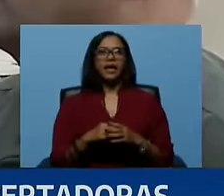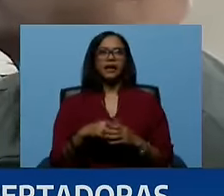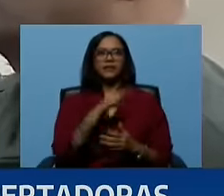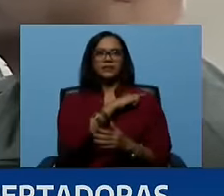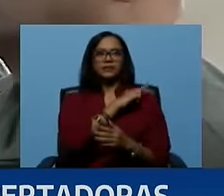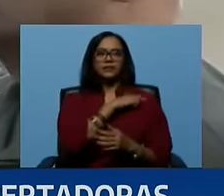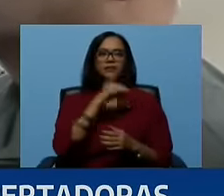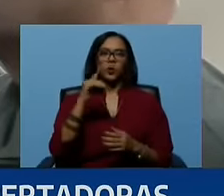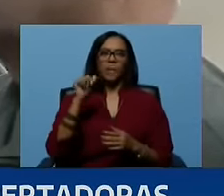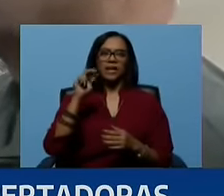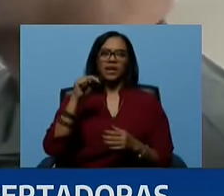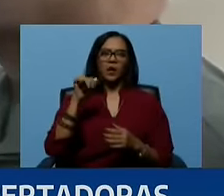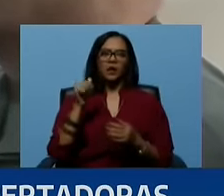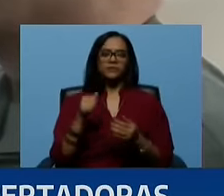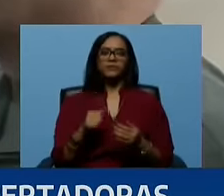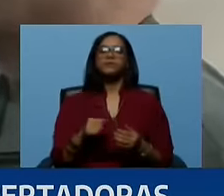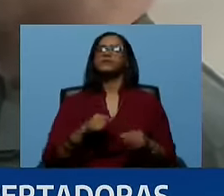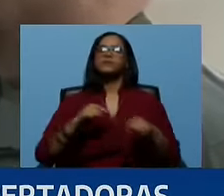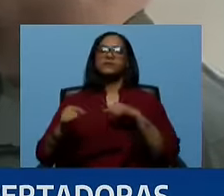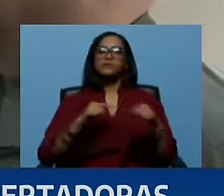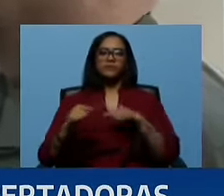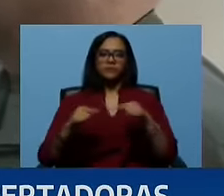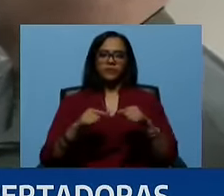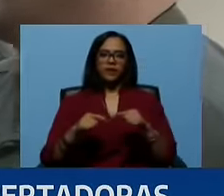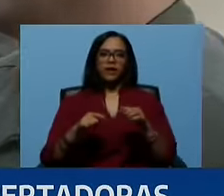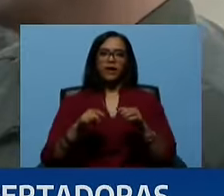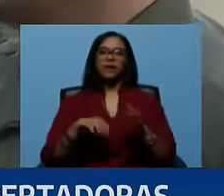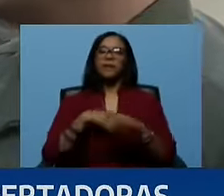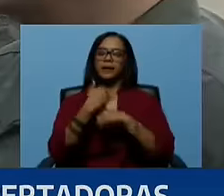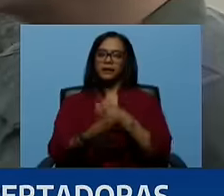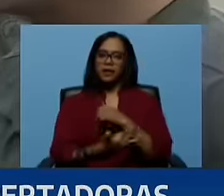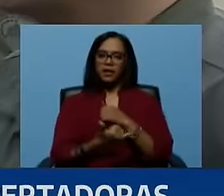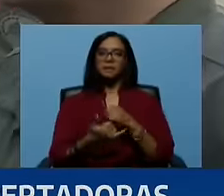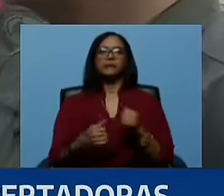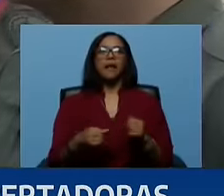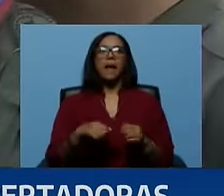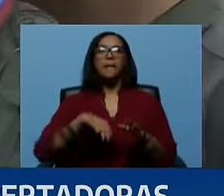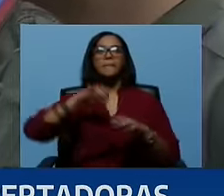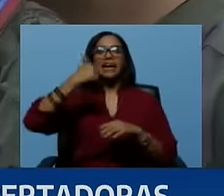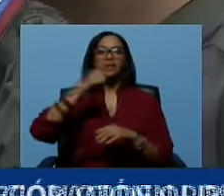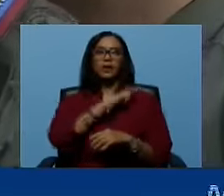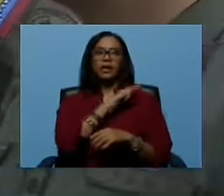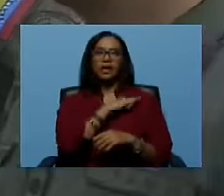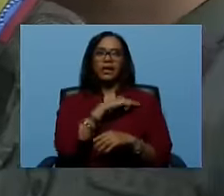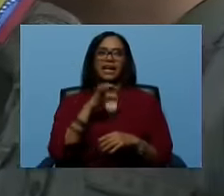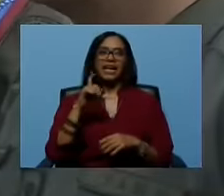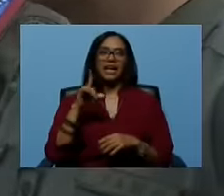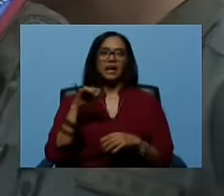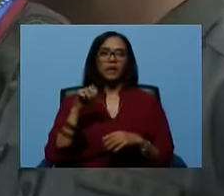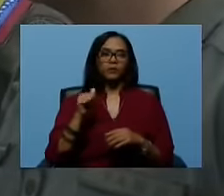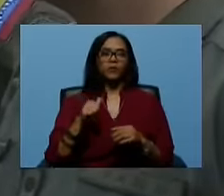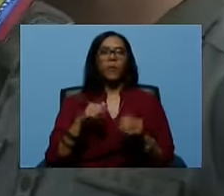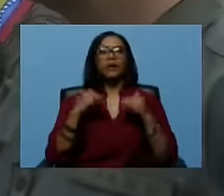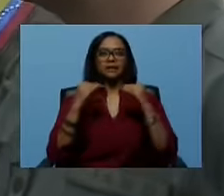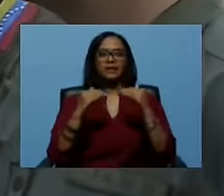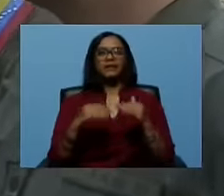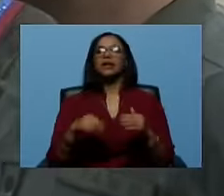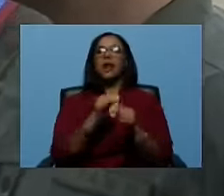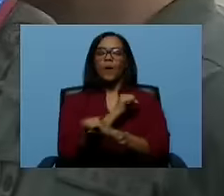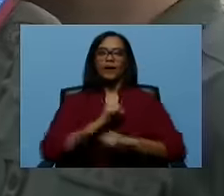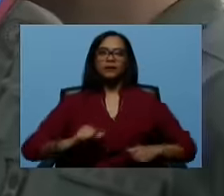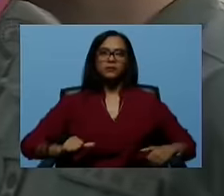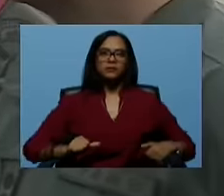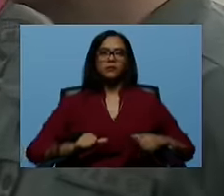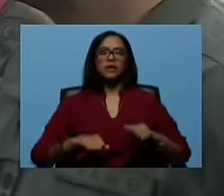Hernández Lares comandante estratégico operacional de la Fuerza Armada nacional bolivariana mayor general trada paredes comandante general de la guardia nacional